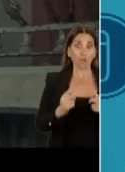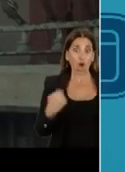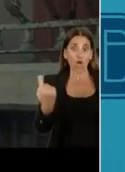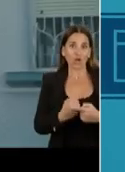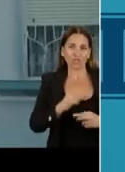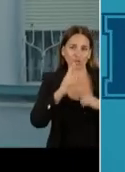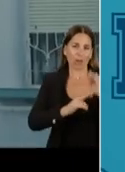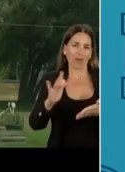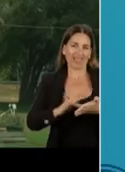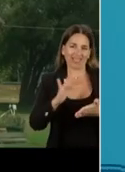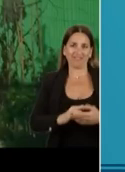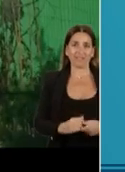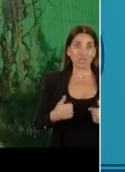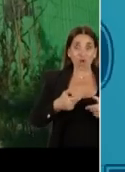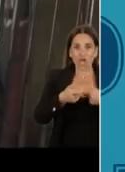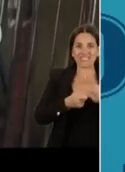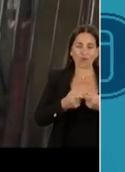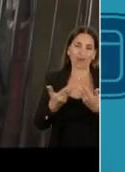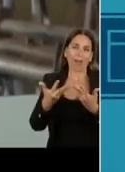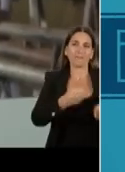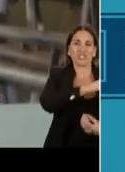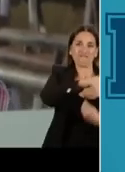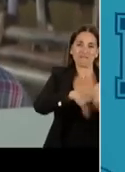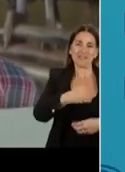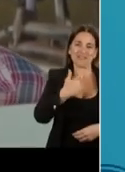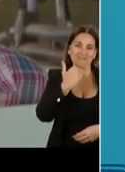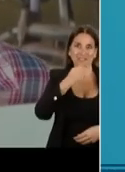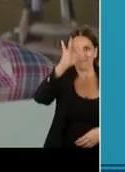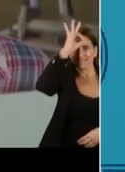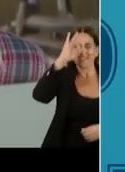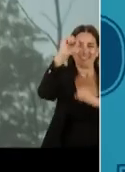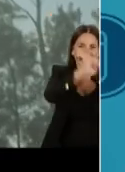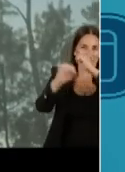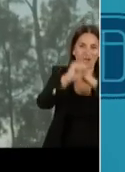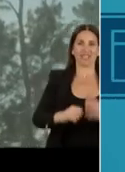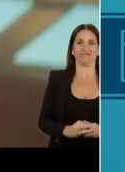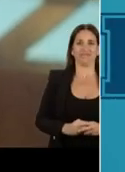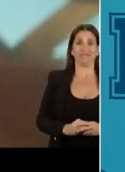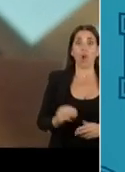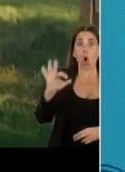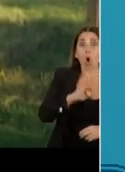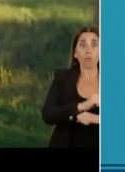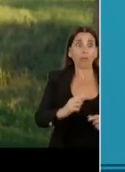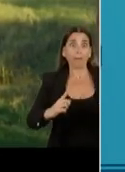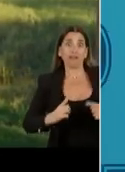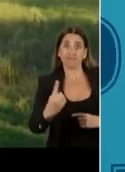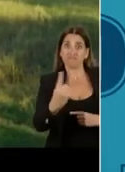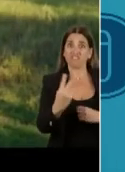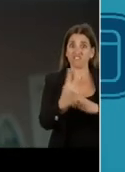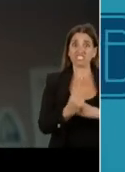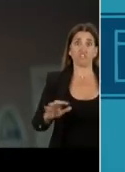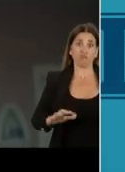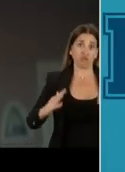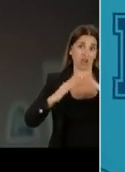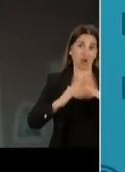de teléfono celular grande. De todas formas, lo que recomendamos es, ante la menor duda, bueno, no abrir la puerta, pedir la cédula